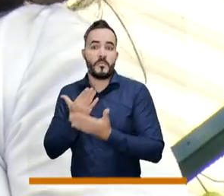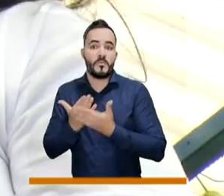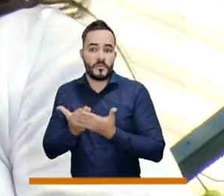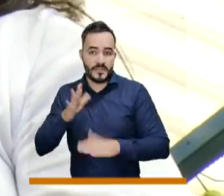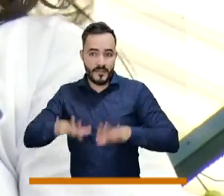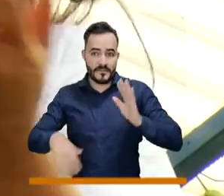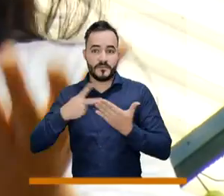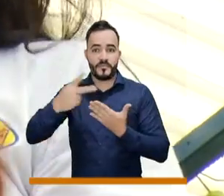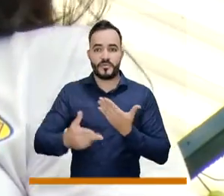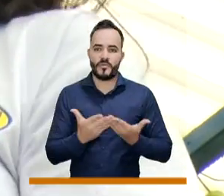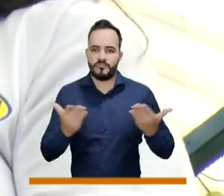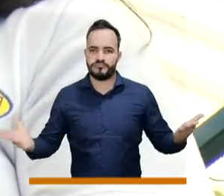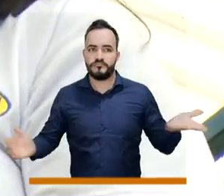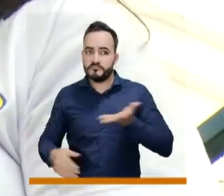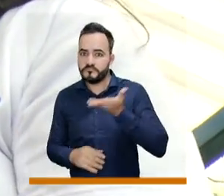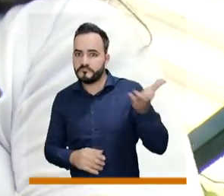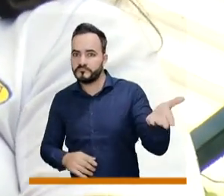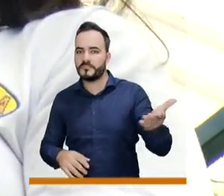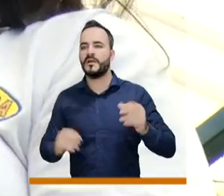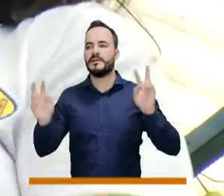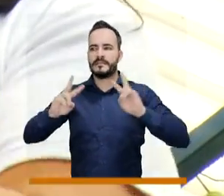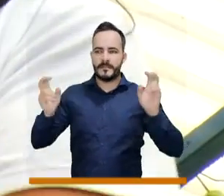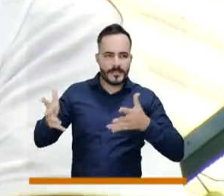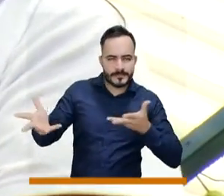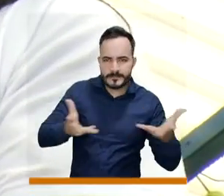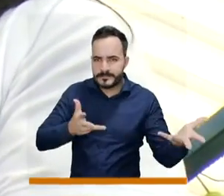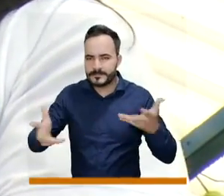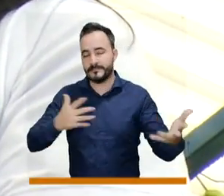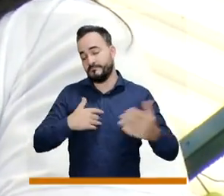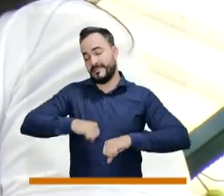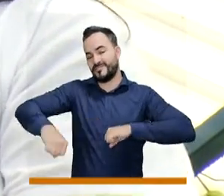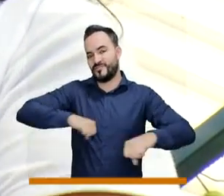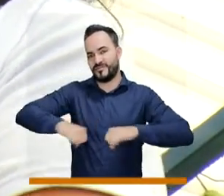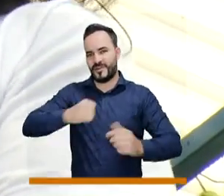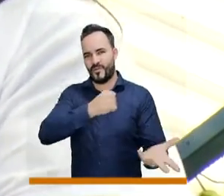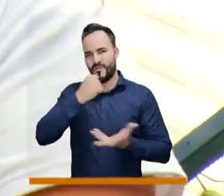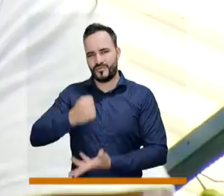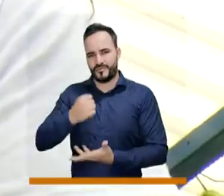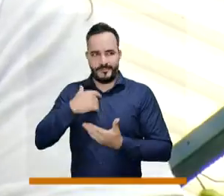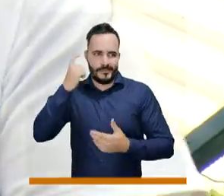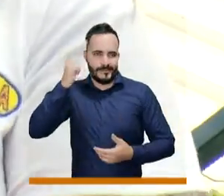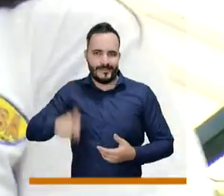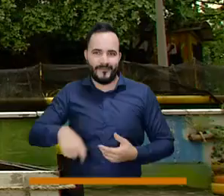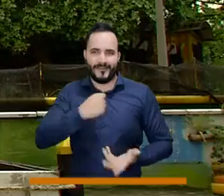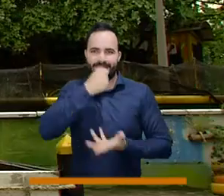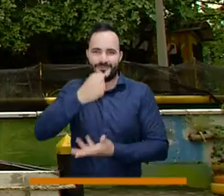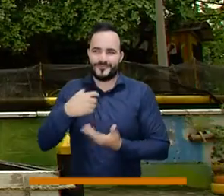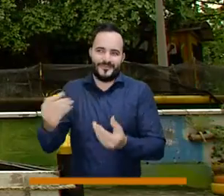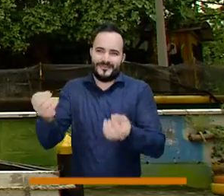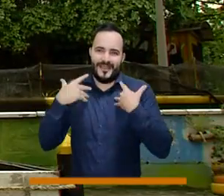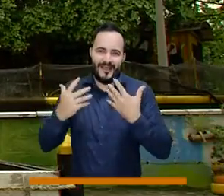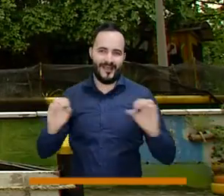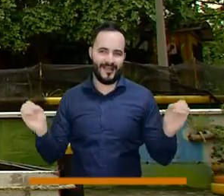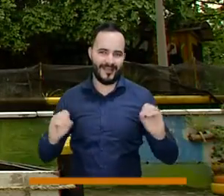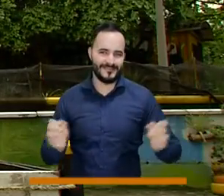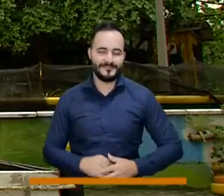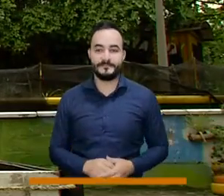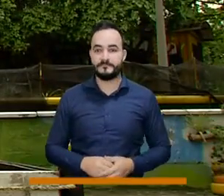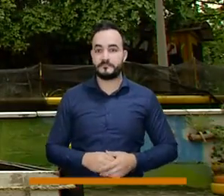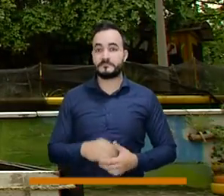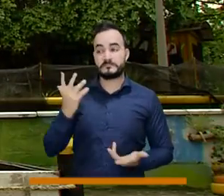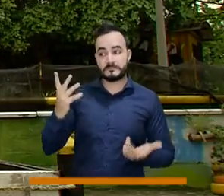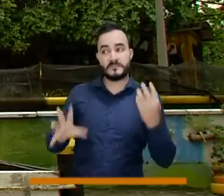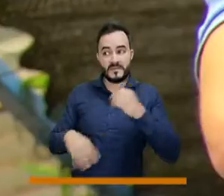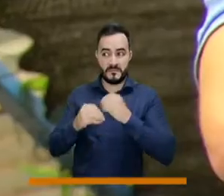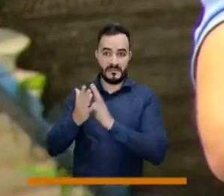comuna, ya en proyectos licitados para congestión, ¿cierto? Uh-huh. Empezamos a gestionar, para gestionar nuestros recursos, porque si no, ¿de dónde salen, cierto?